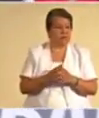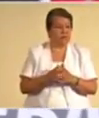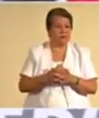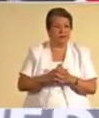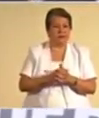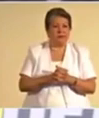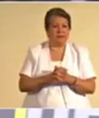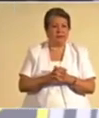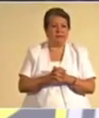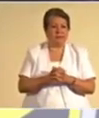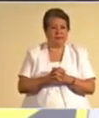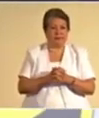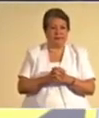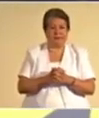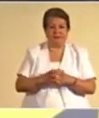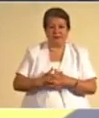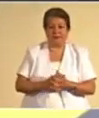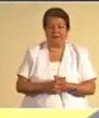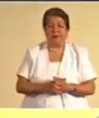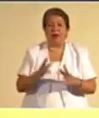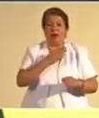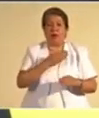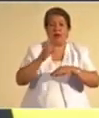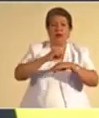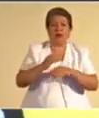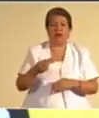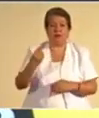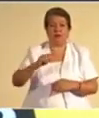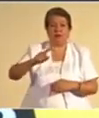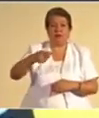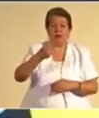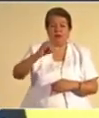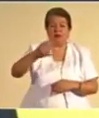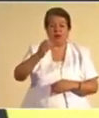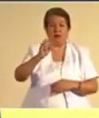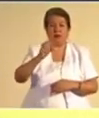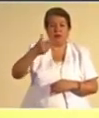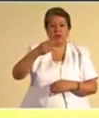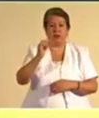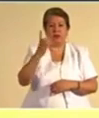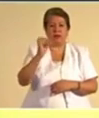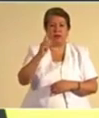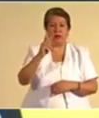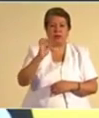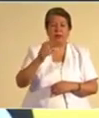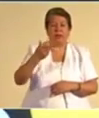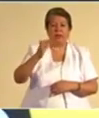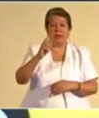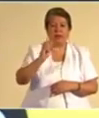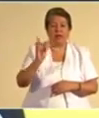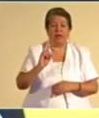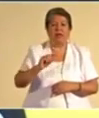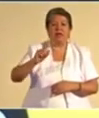¿Qué tal? Buenos días a todos. Buenos días. Mi nombre es José Guadalupe Hernández Suárez. Soy candidato